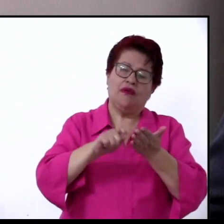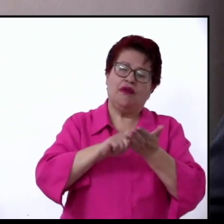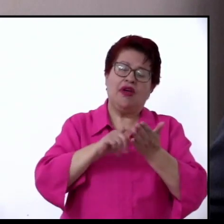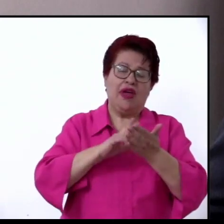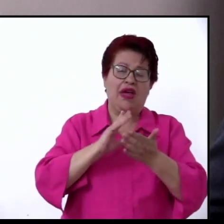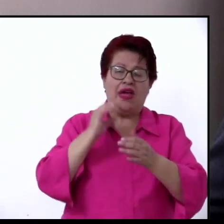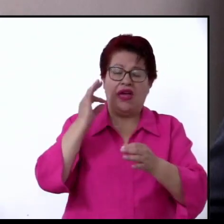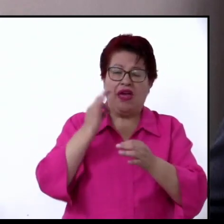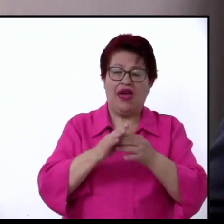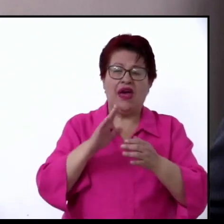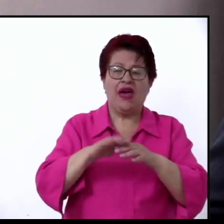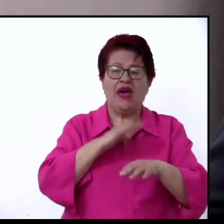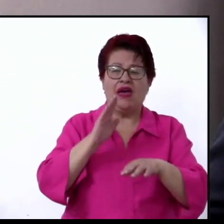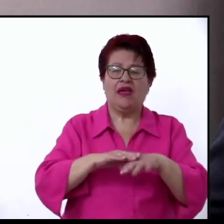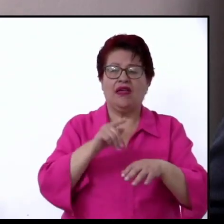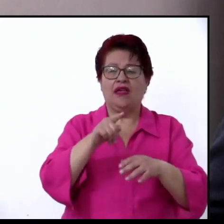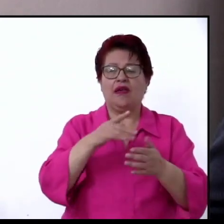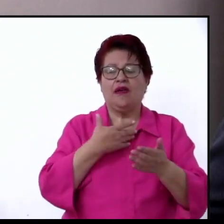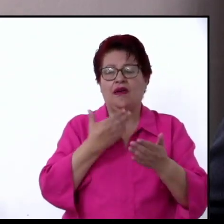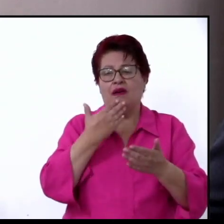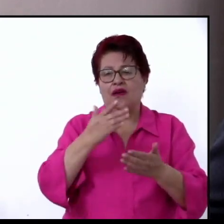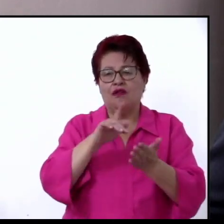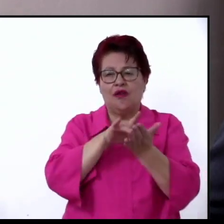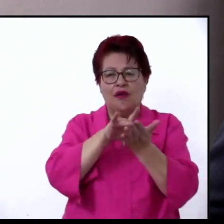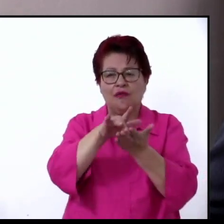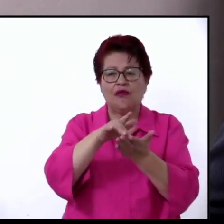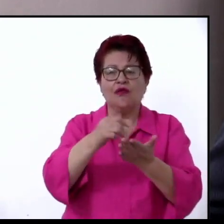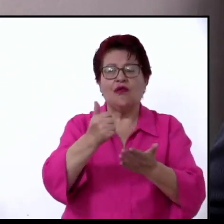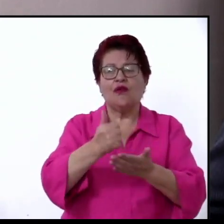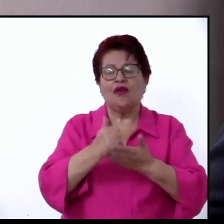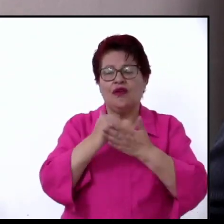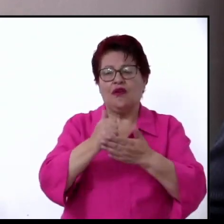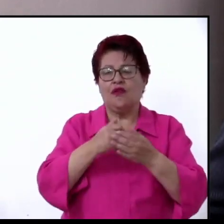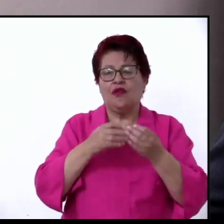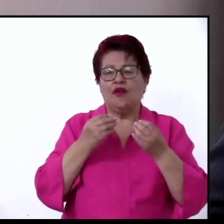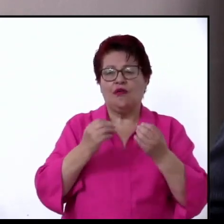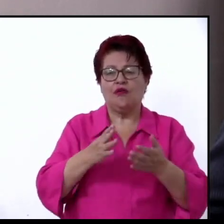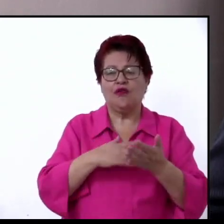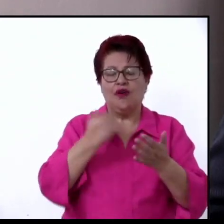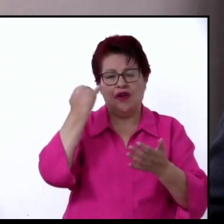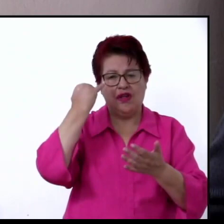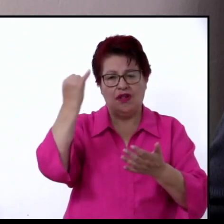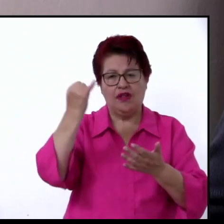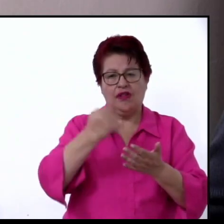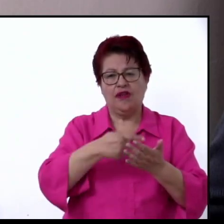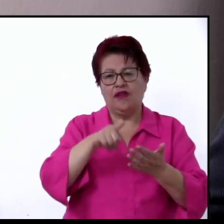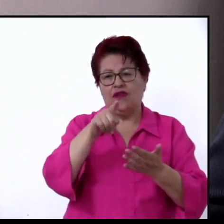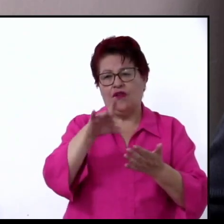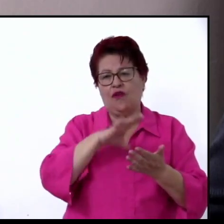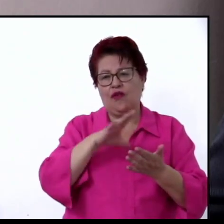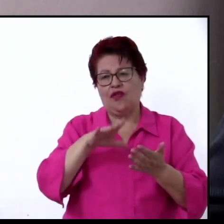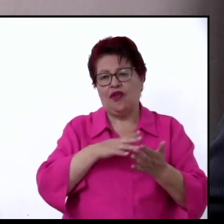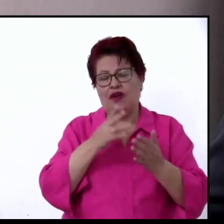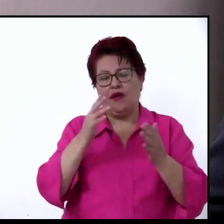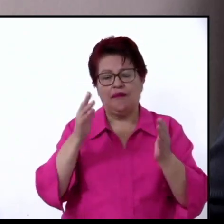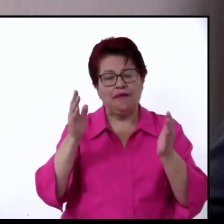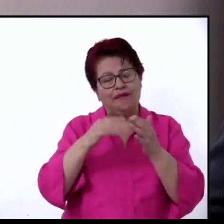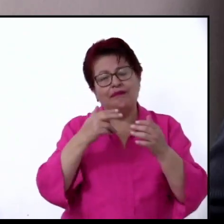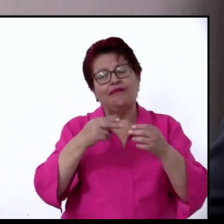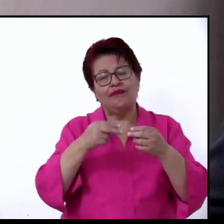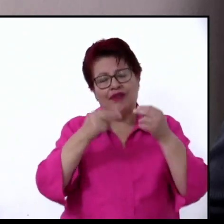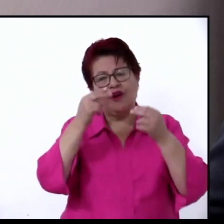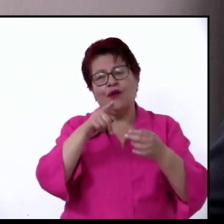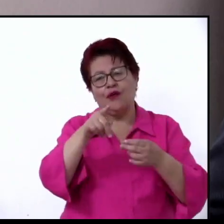bueno, es un apoyo que se les ayuda mucho en este inicio de su pequeño